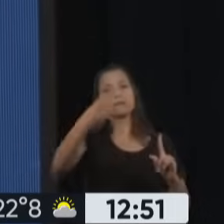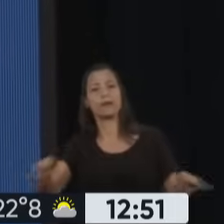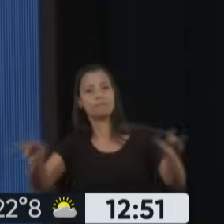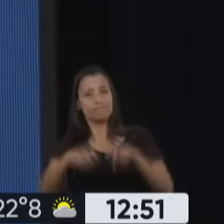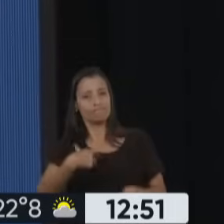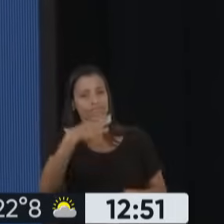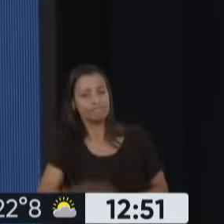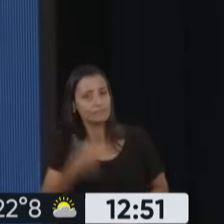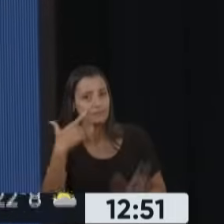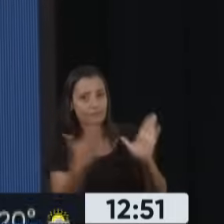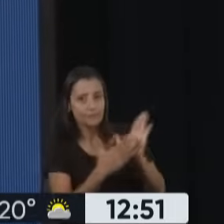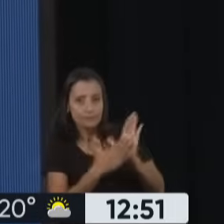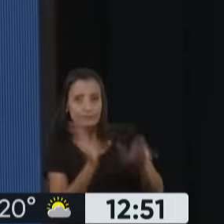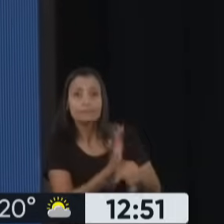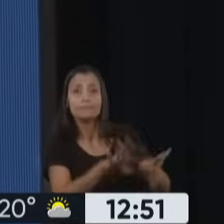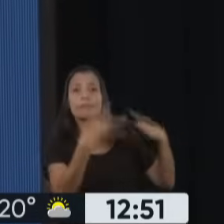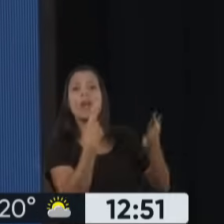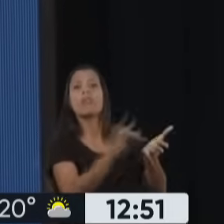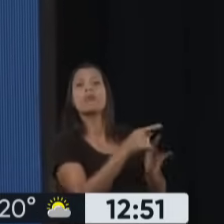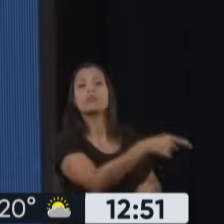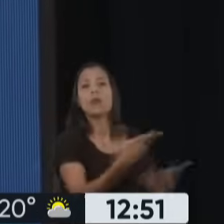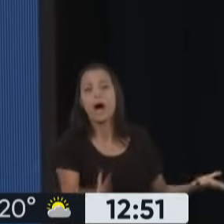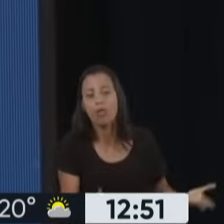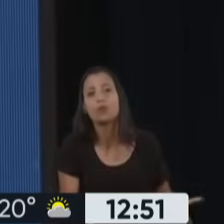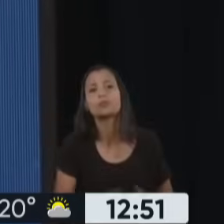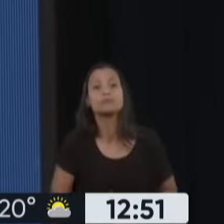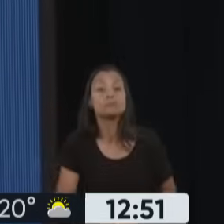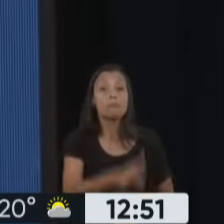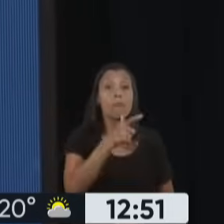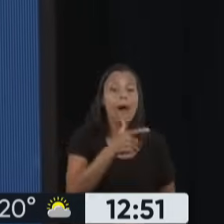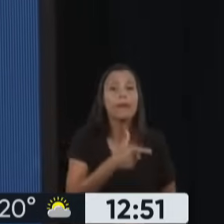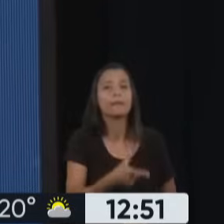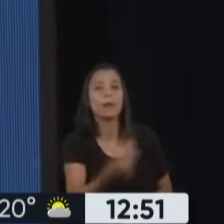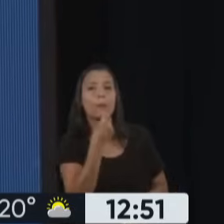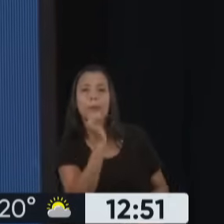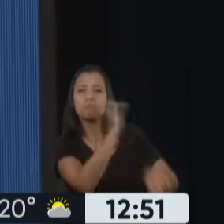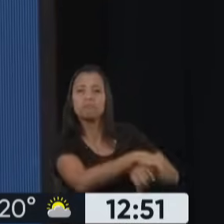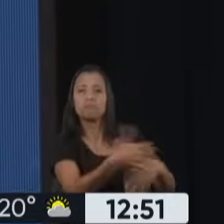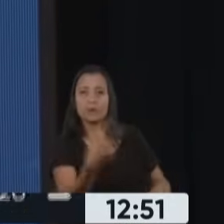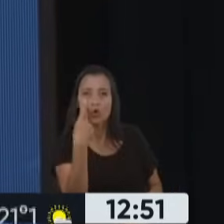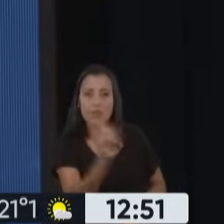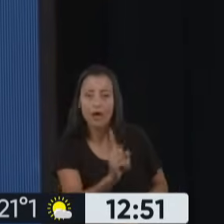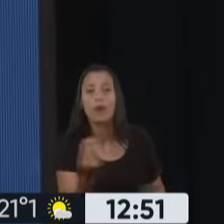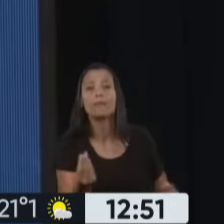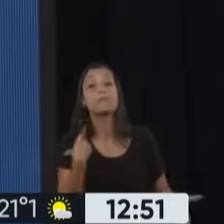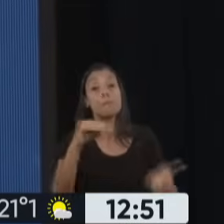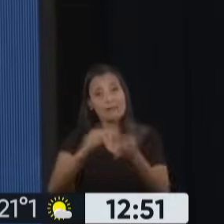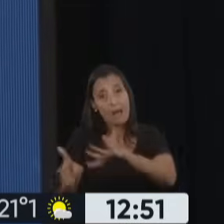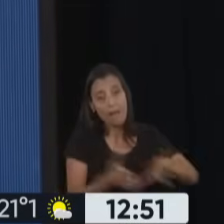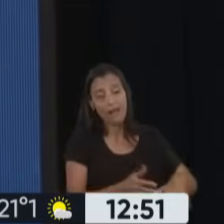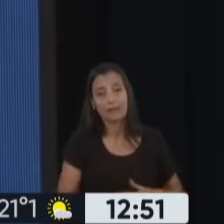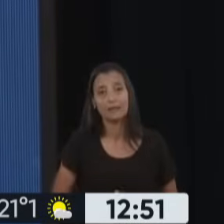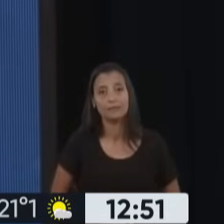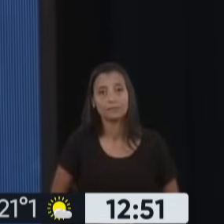estar con, no sé, deben respirar con las máscaras de buzo, no sé. Pero más allá de eso,